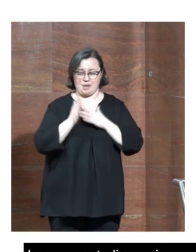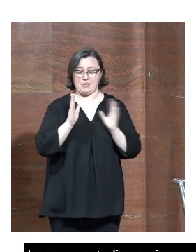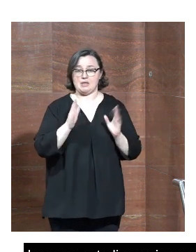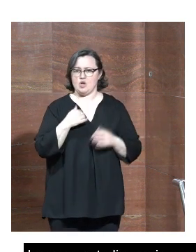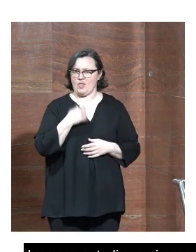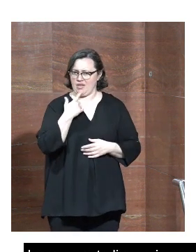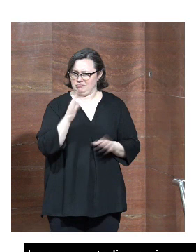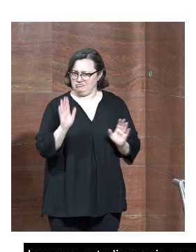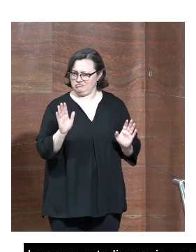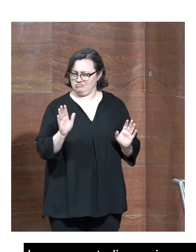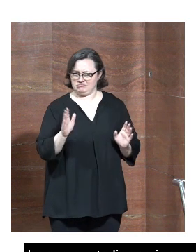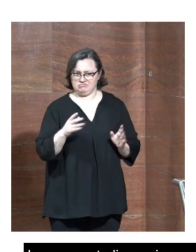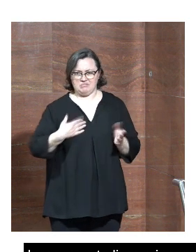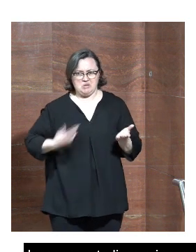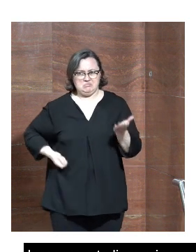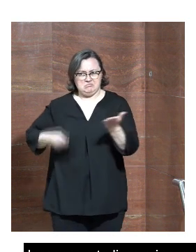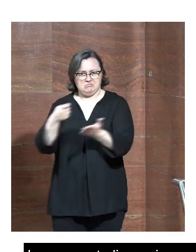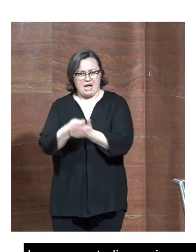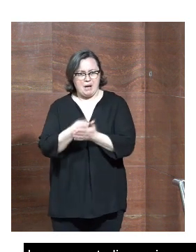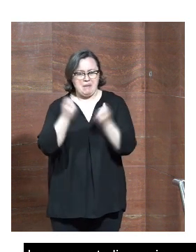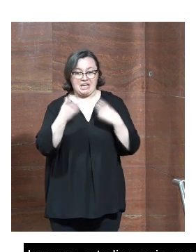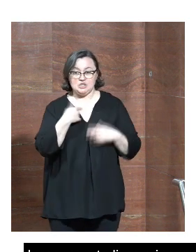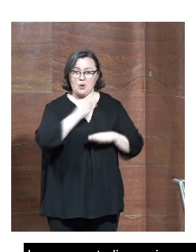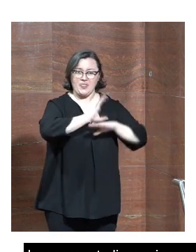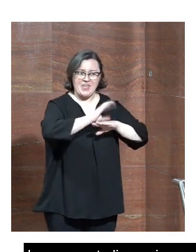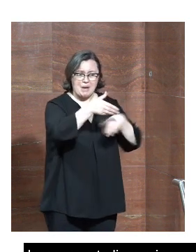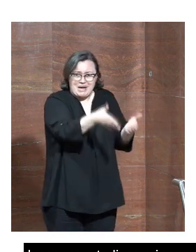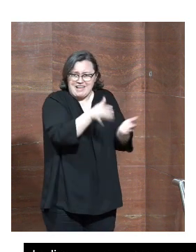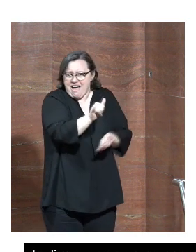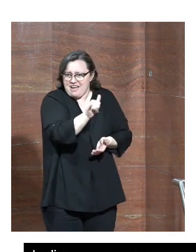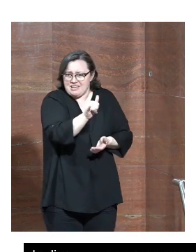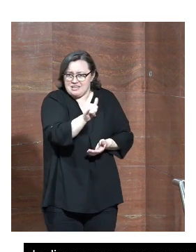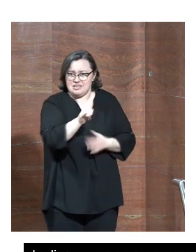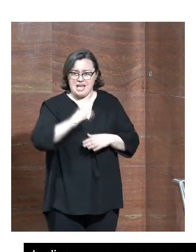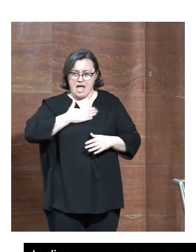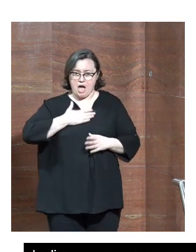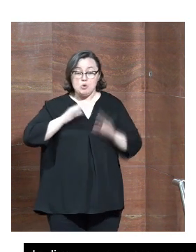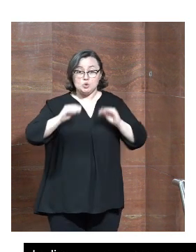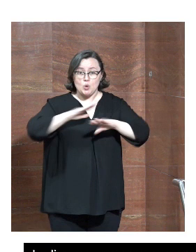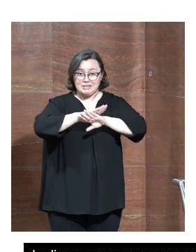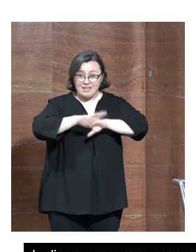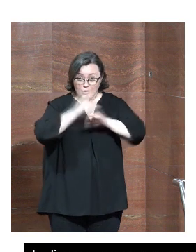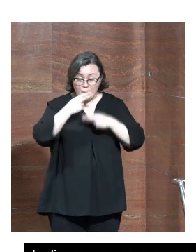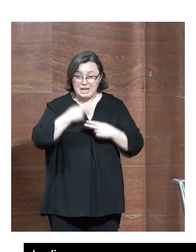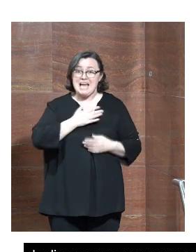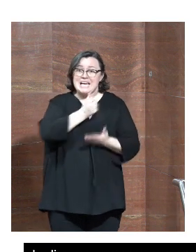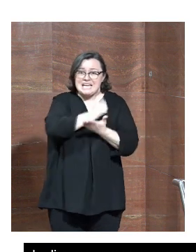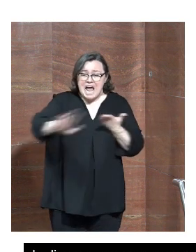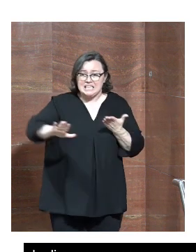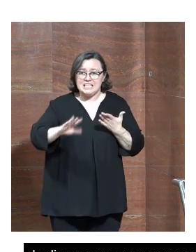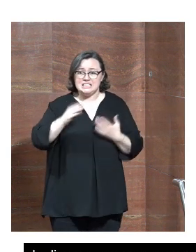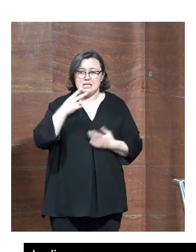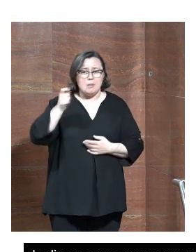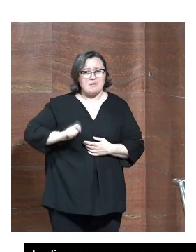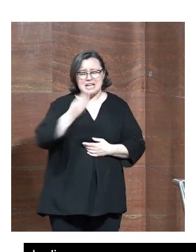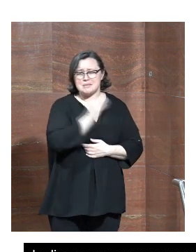Y yo les dije, pero ¿qué vais a hacer si tenéis al CEAPAT aquí, que es vuestro, que es gratis y que está lleno de los